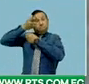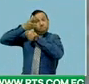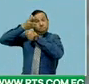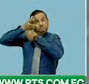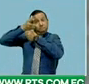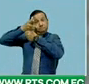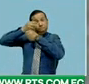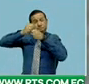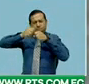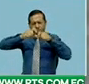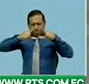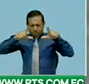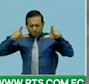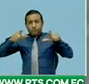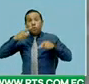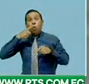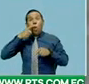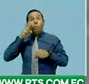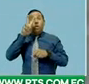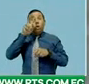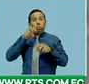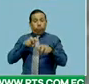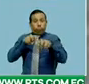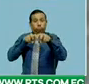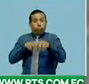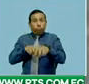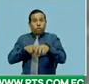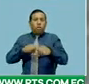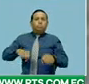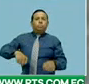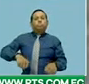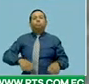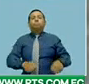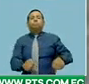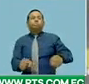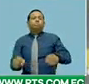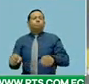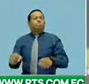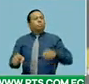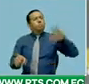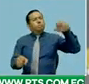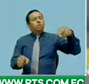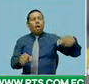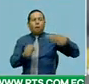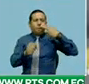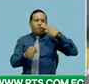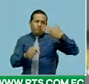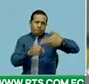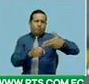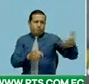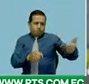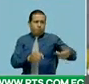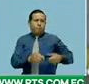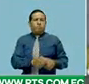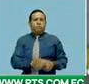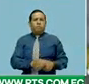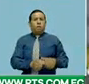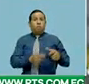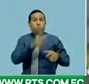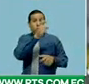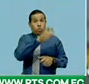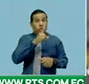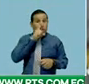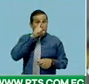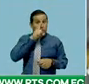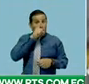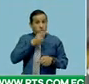la llegada de dos hombres en moto a una gasolinera. Aparentaban ser clientes, pero la actitud sospechosa de ambos alertó al despachador,